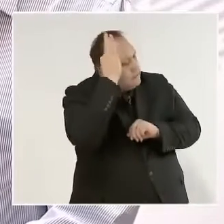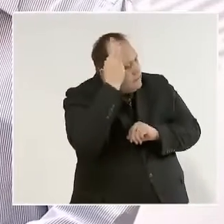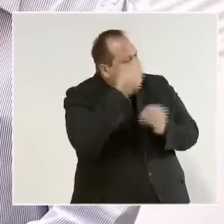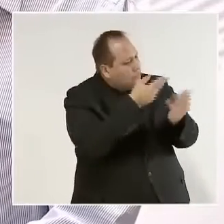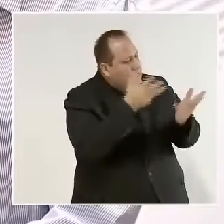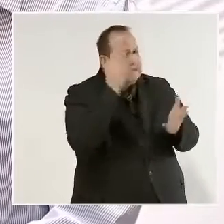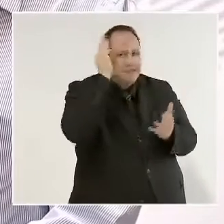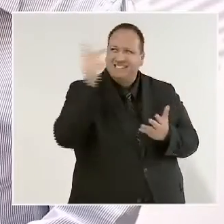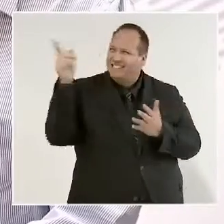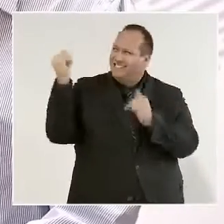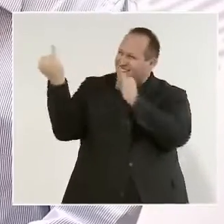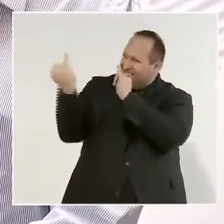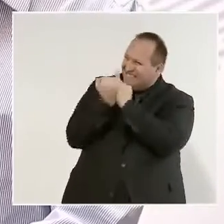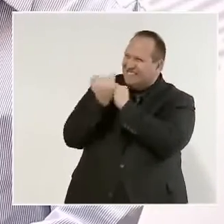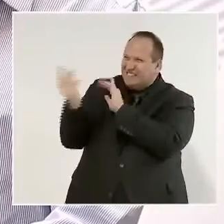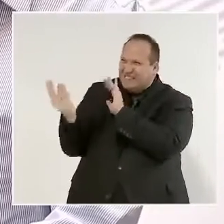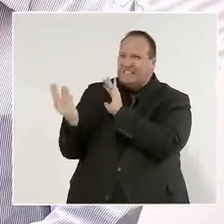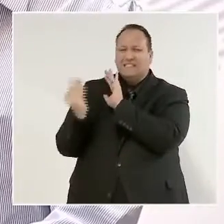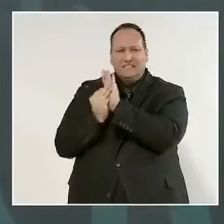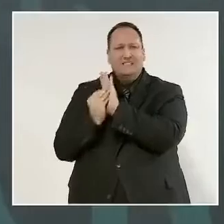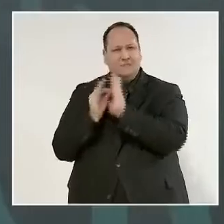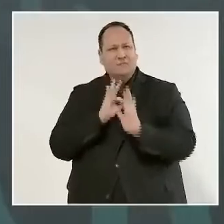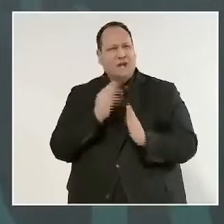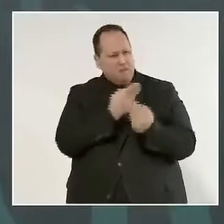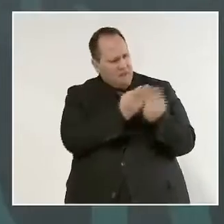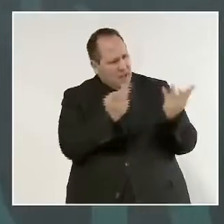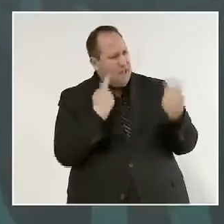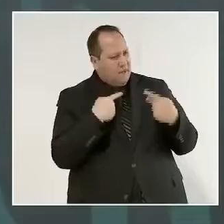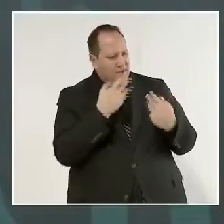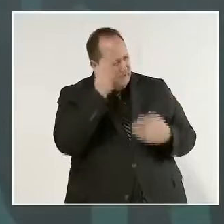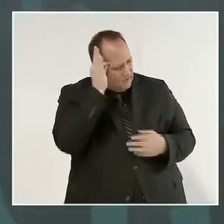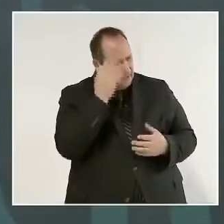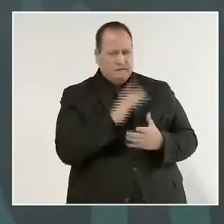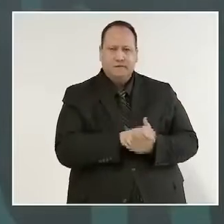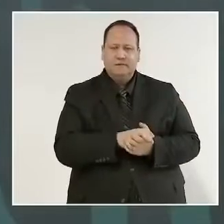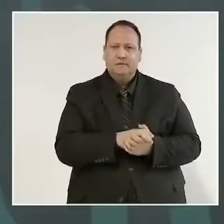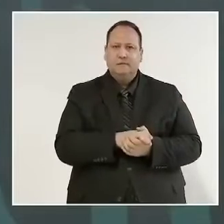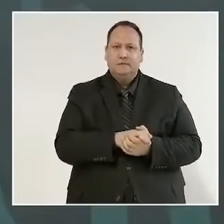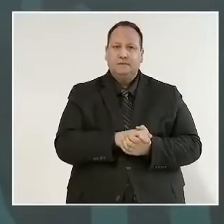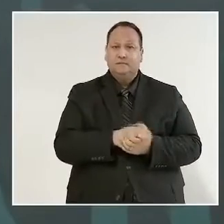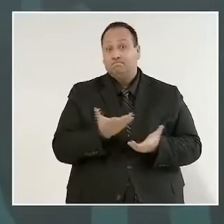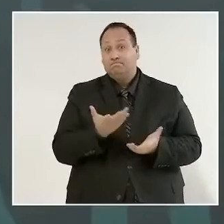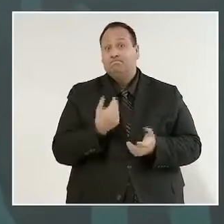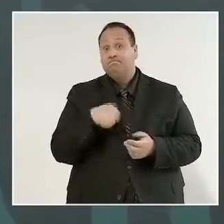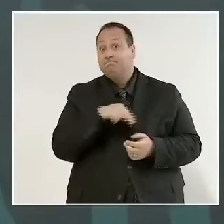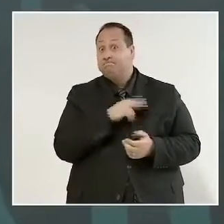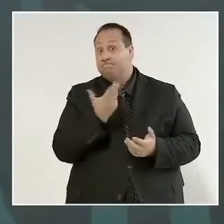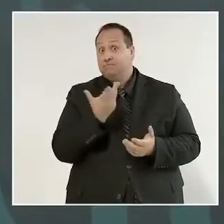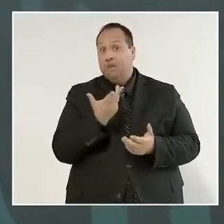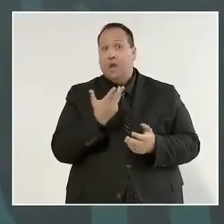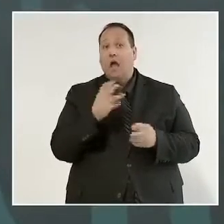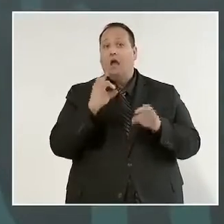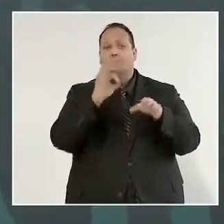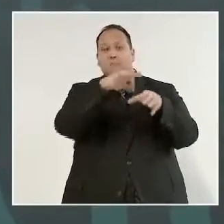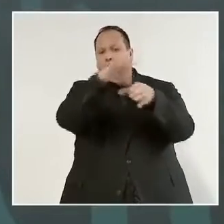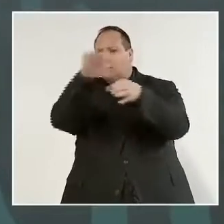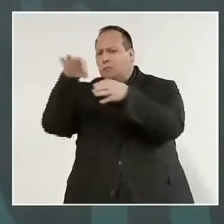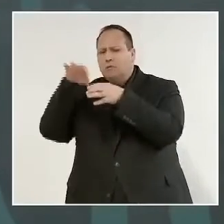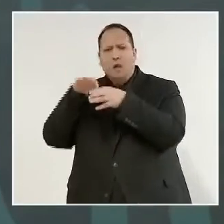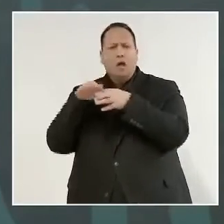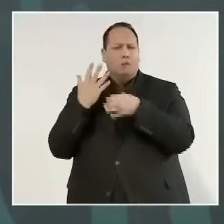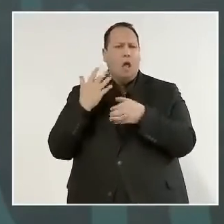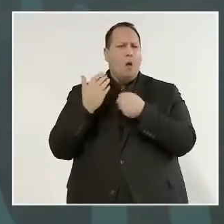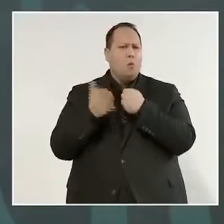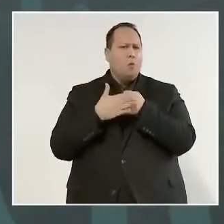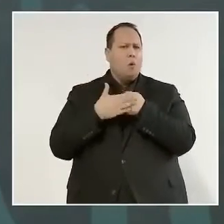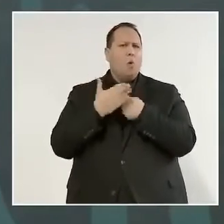pueblo. Entonces, vamos a aplicar este método. Me tiene muy